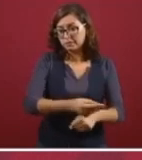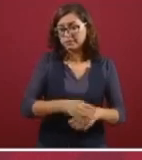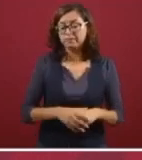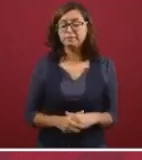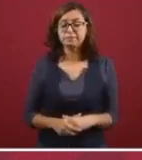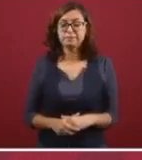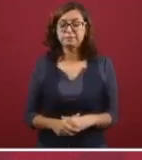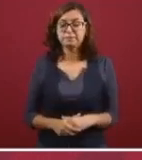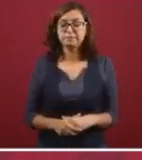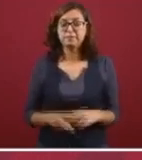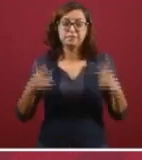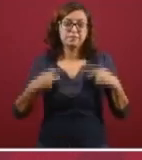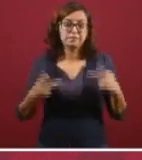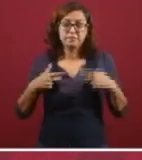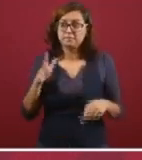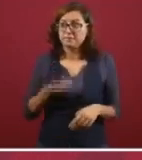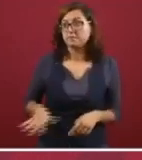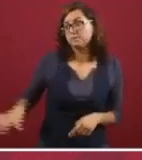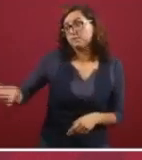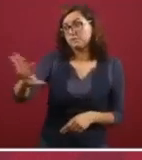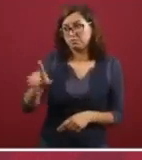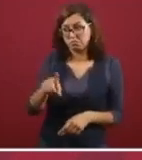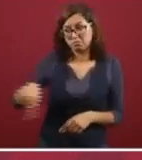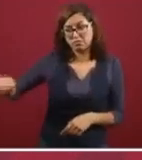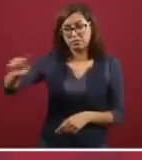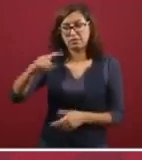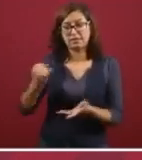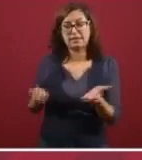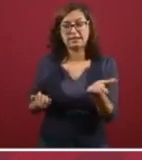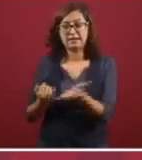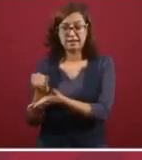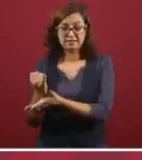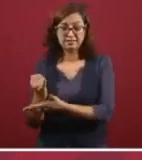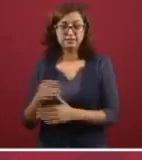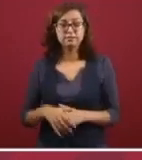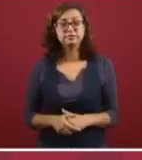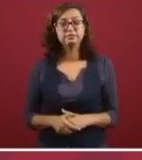y que sean los mexicanos los que decidan. Pero irnos